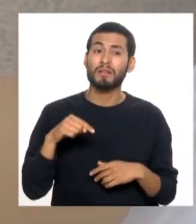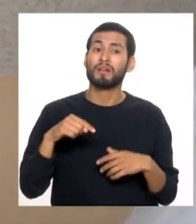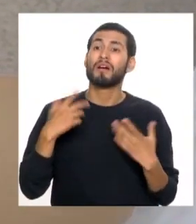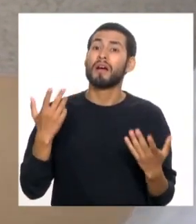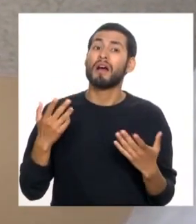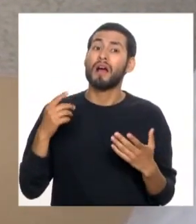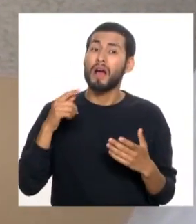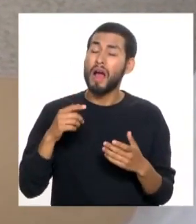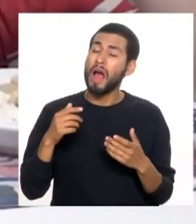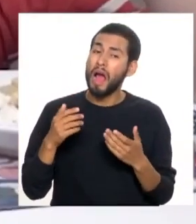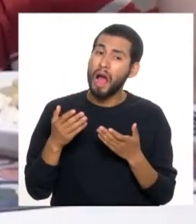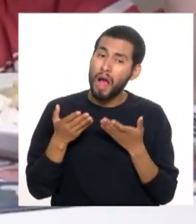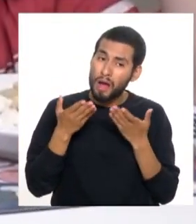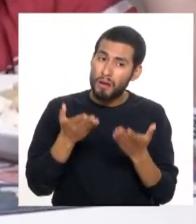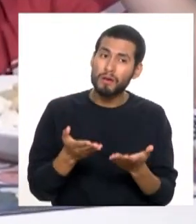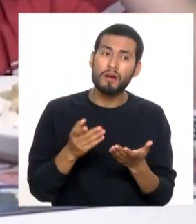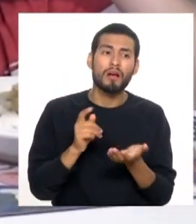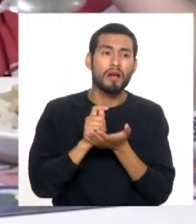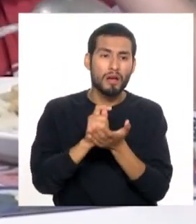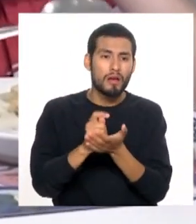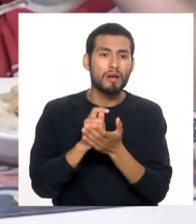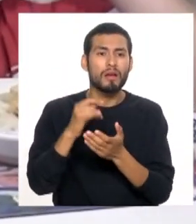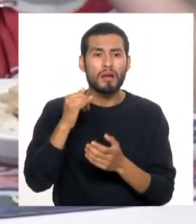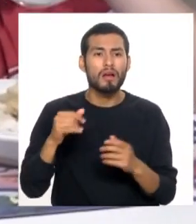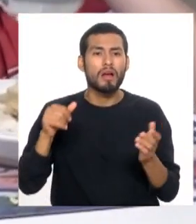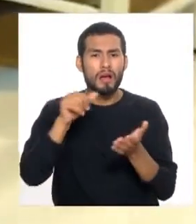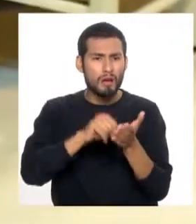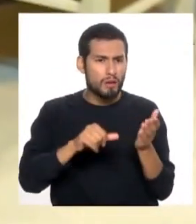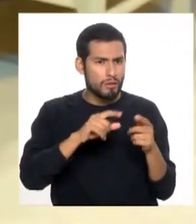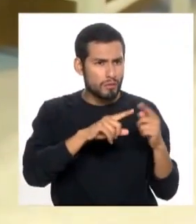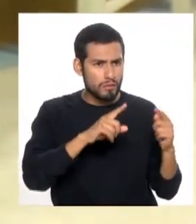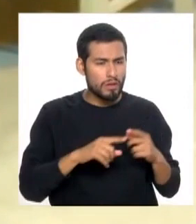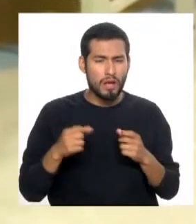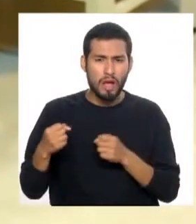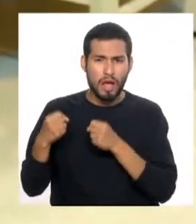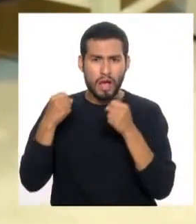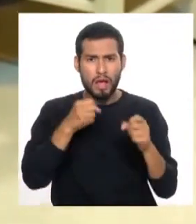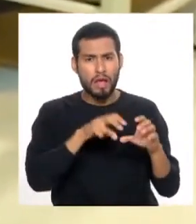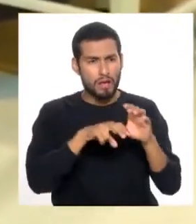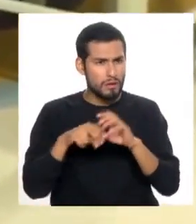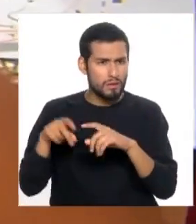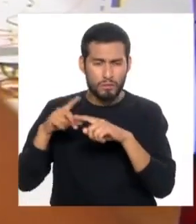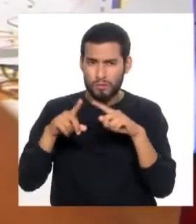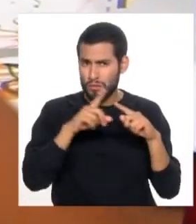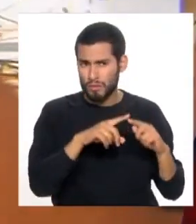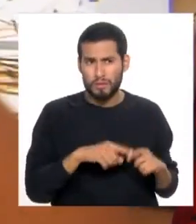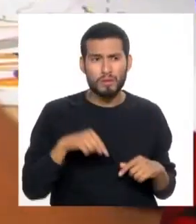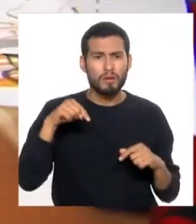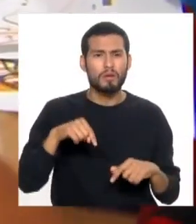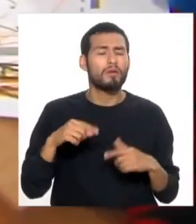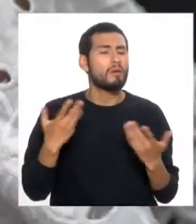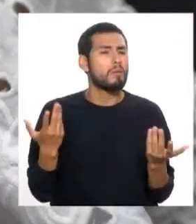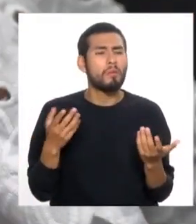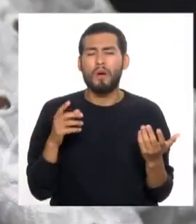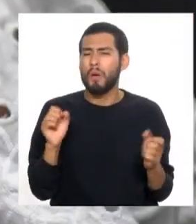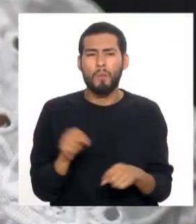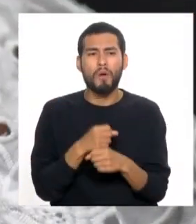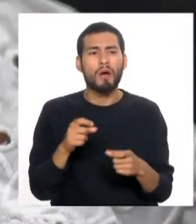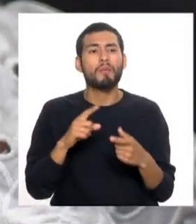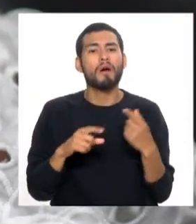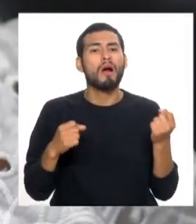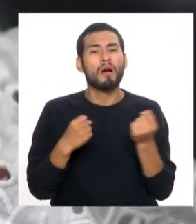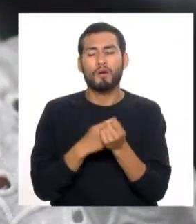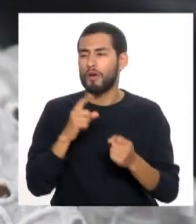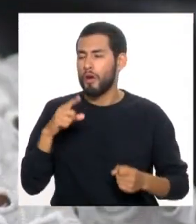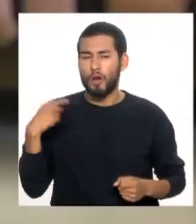alojamiento, tratamiento, intervenciones quirúrgicas, transporte y mucho más, no sería posible sin el apoyo